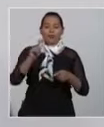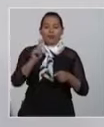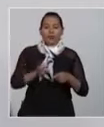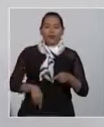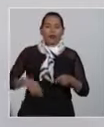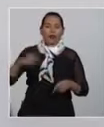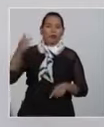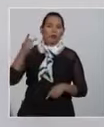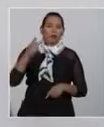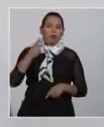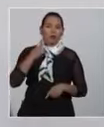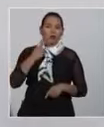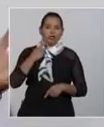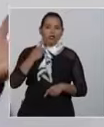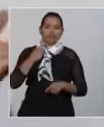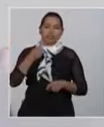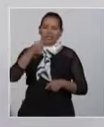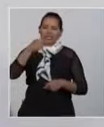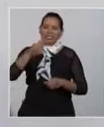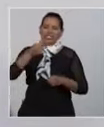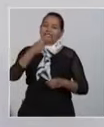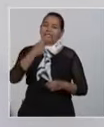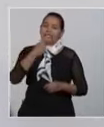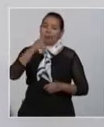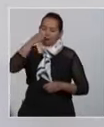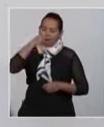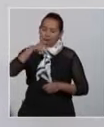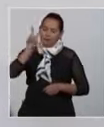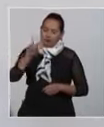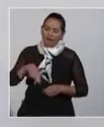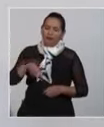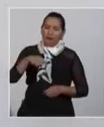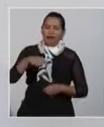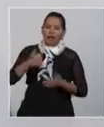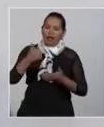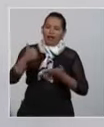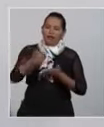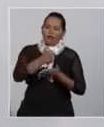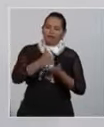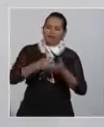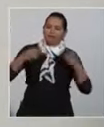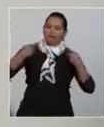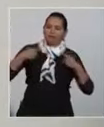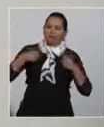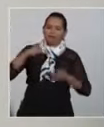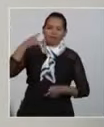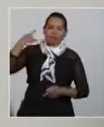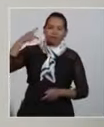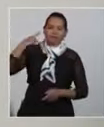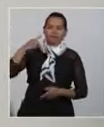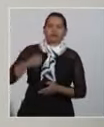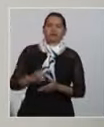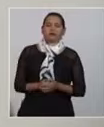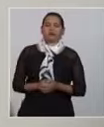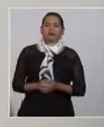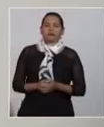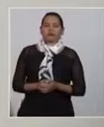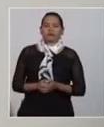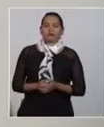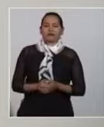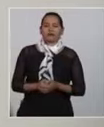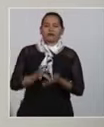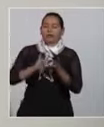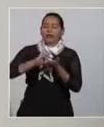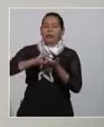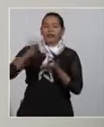a los ciudadanos. Vamos juntos. Soy Michel Chaín. Muchísimas gracias. Gracias, candidato. Por su participación,